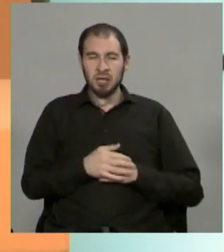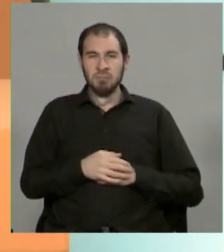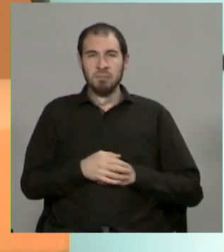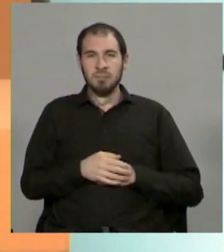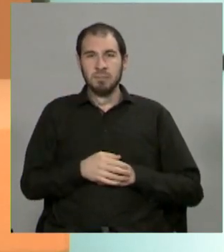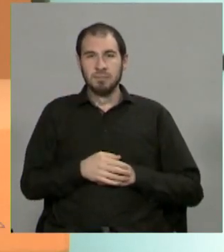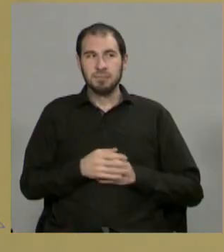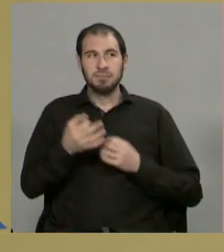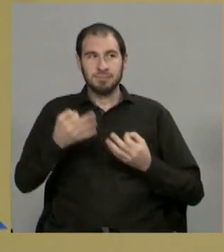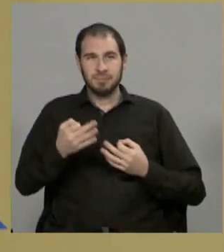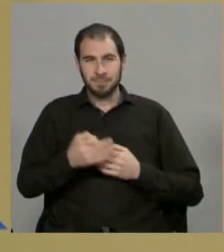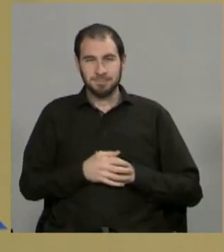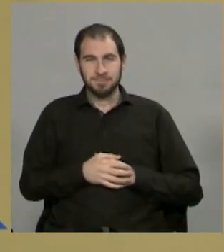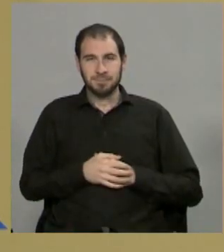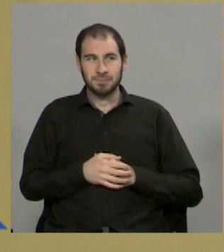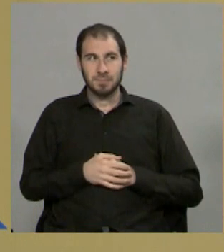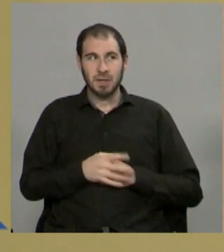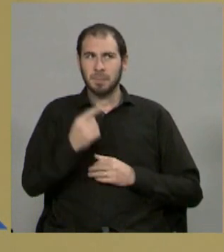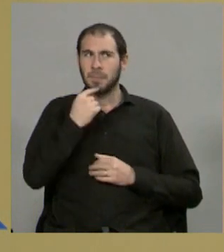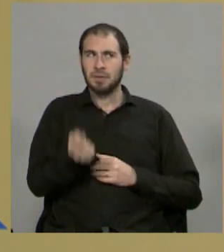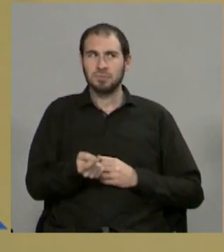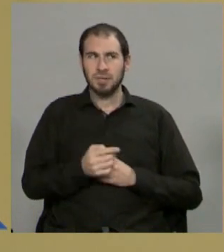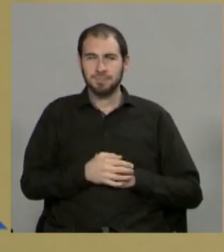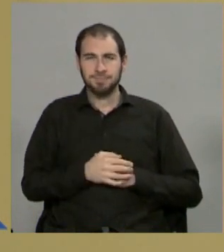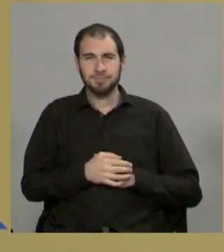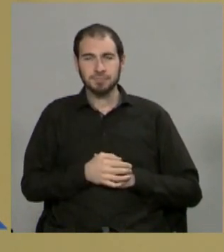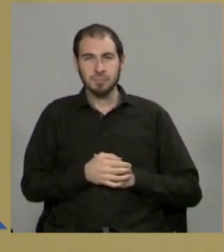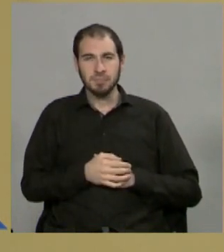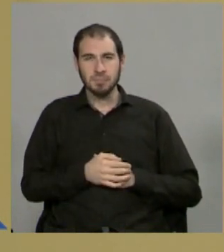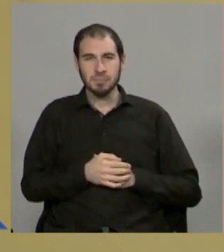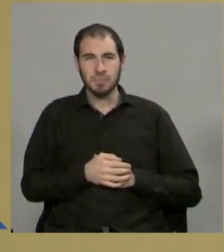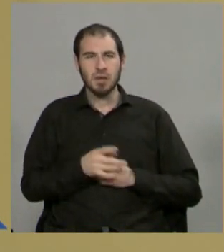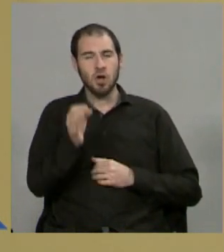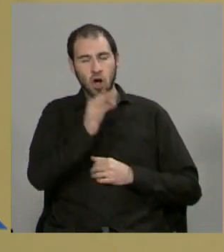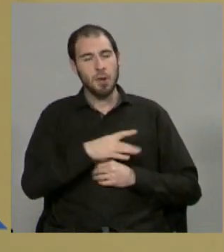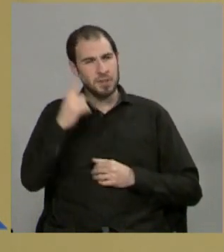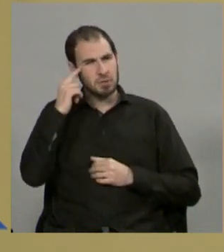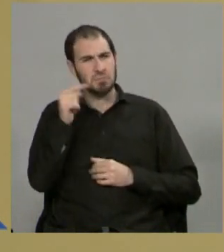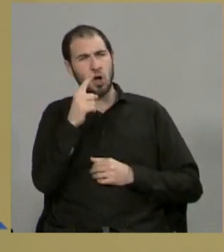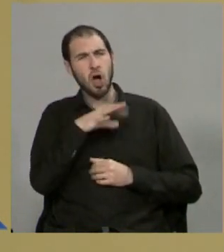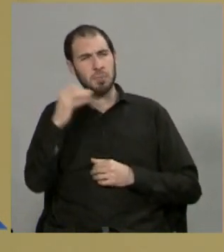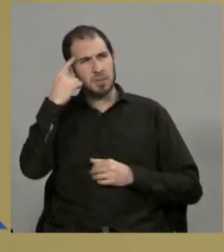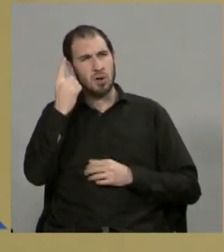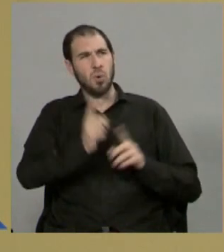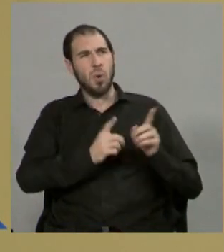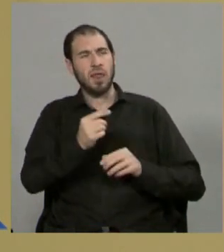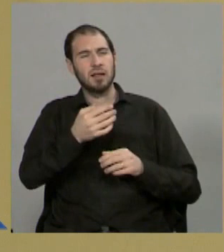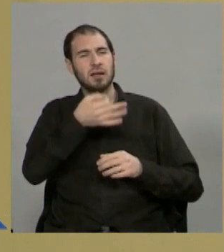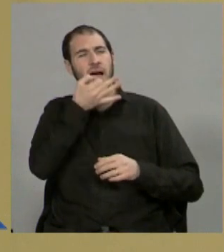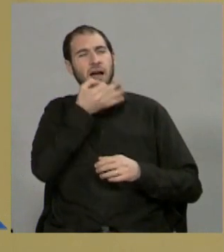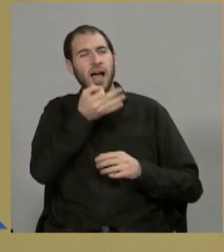están? Bien. Bueno, consultarte justamente por tu opinión. ¿Qué opinión te merece los